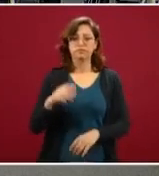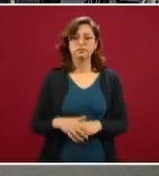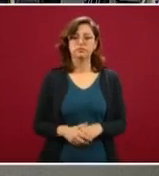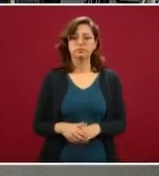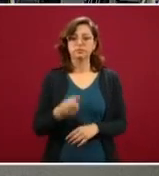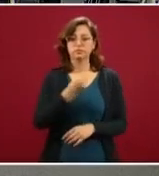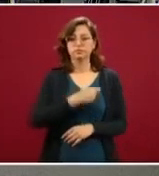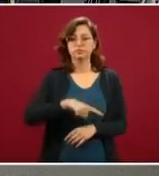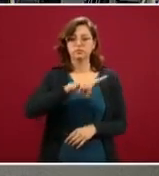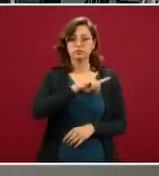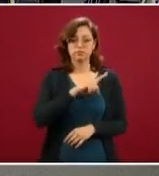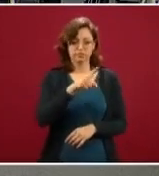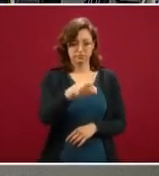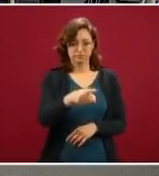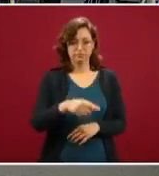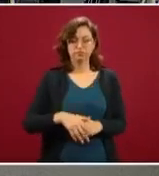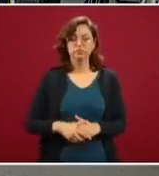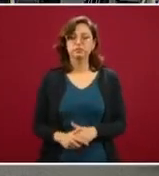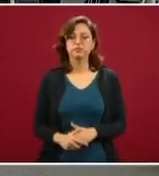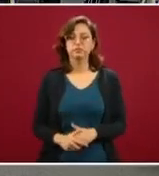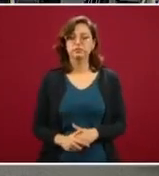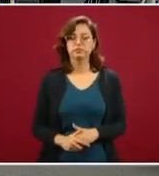Salud. Una más.